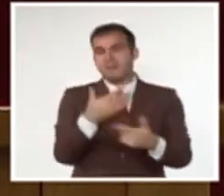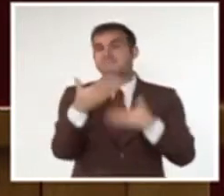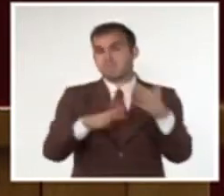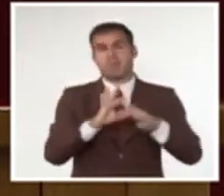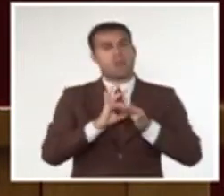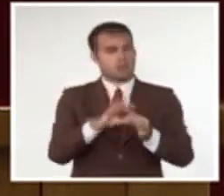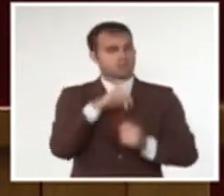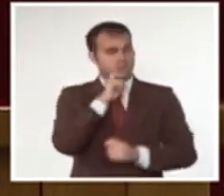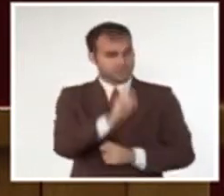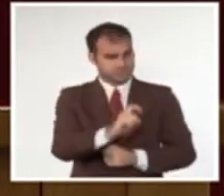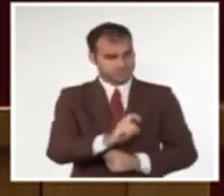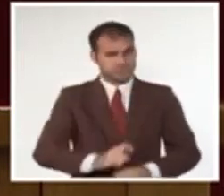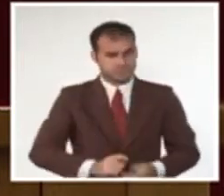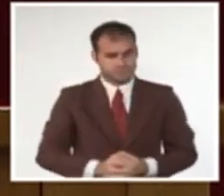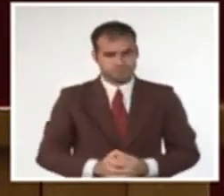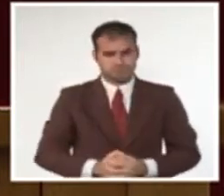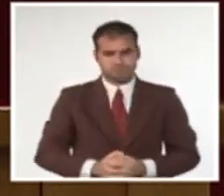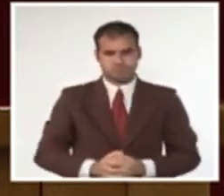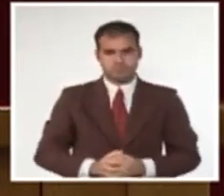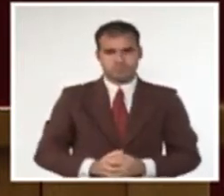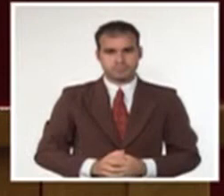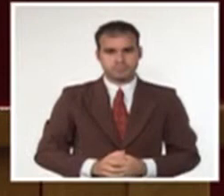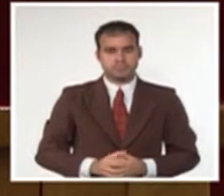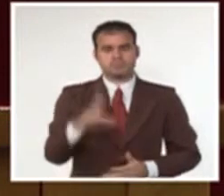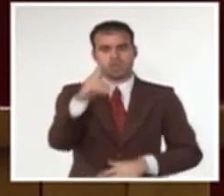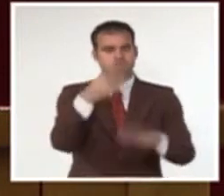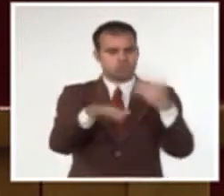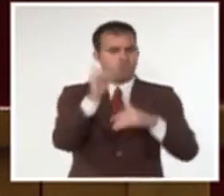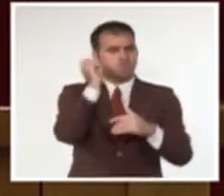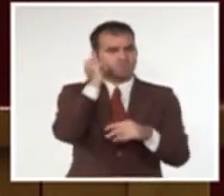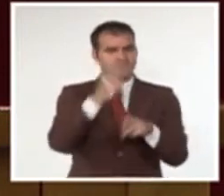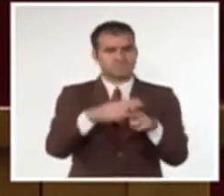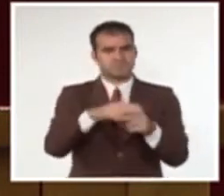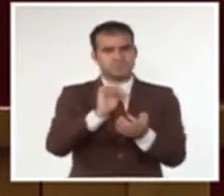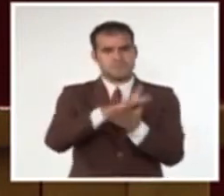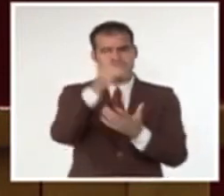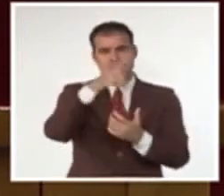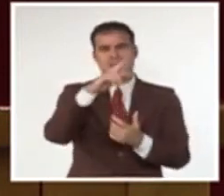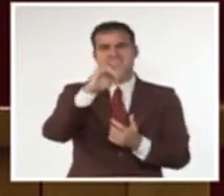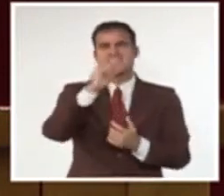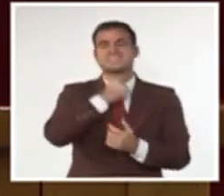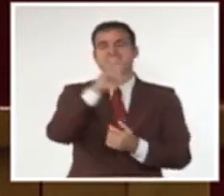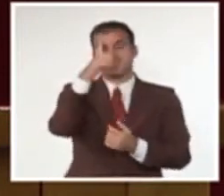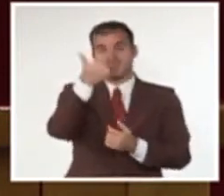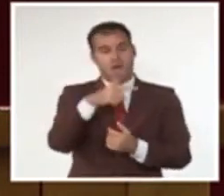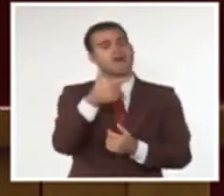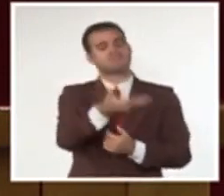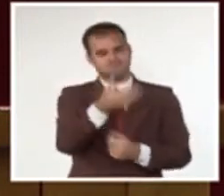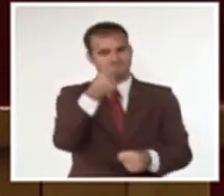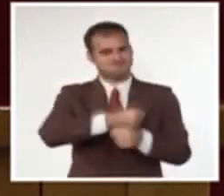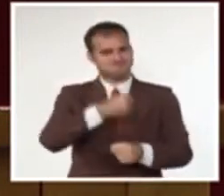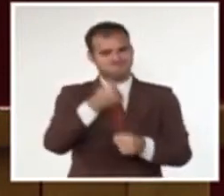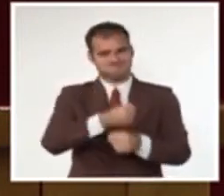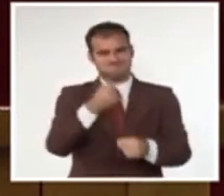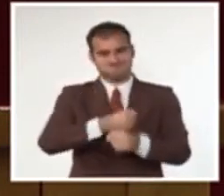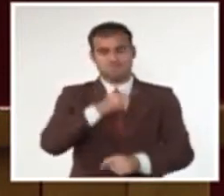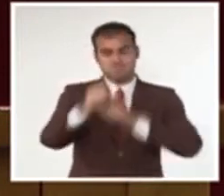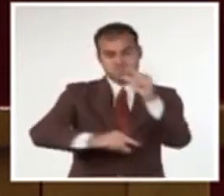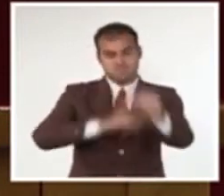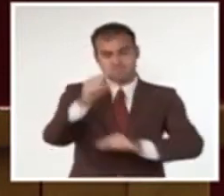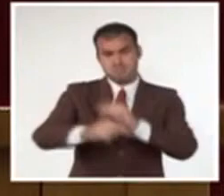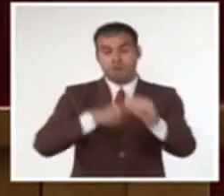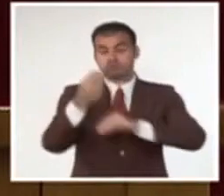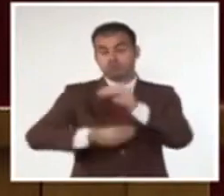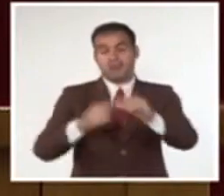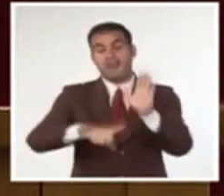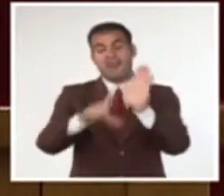complejos. La doctora Mariela Castro Espín tiene también un mérito indiscutible en el impulso posterior a